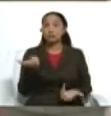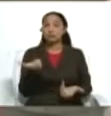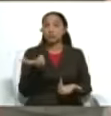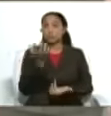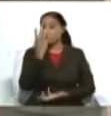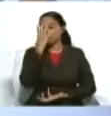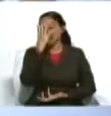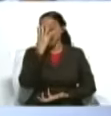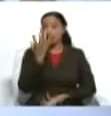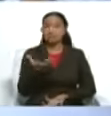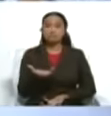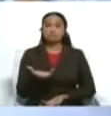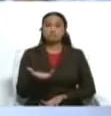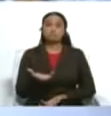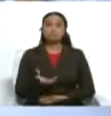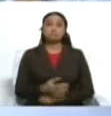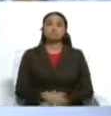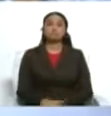vergonzoso.